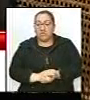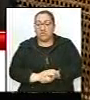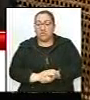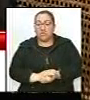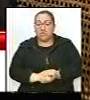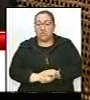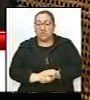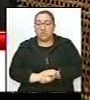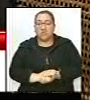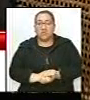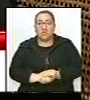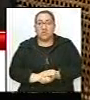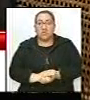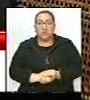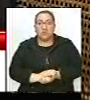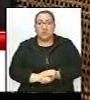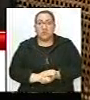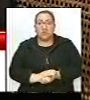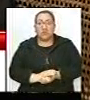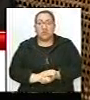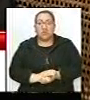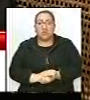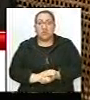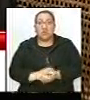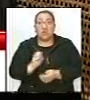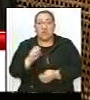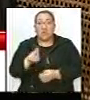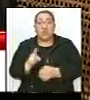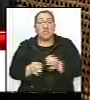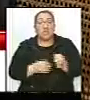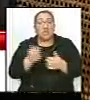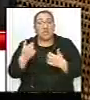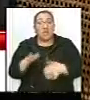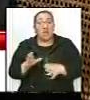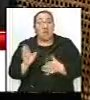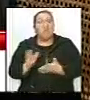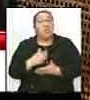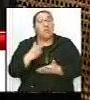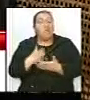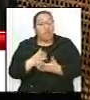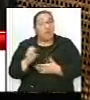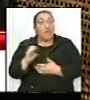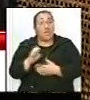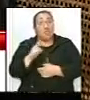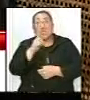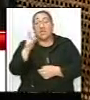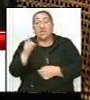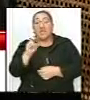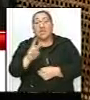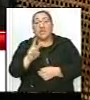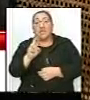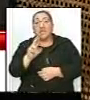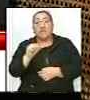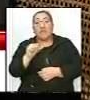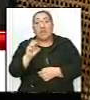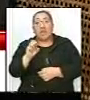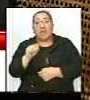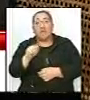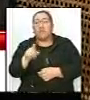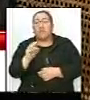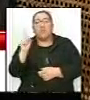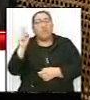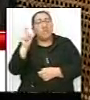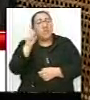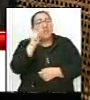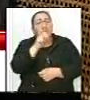presidente, si allí, reitero, estamos declarados en estado de emergencia, es una zona muy difícil donde